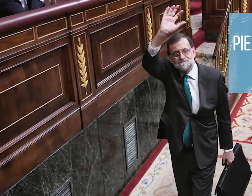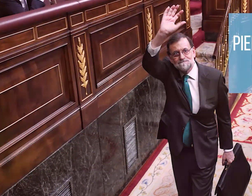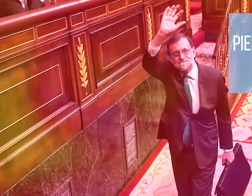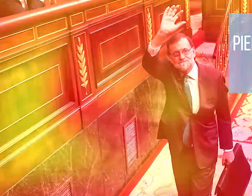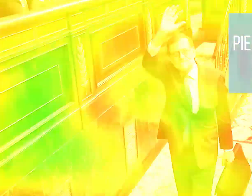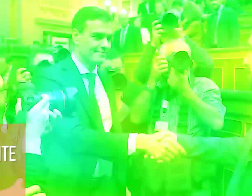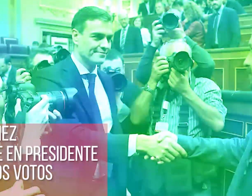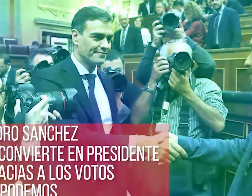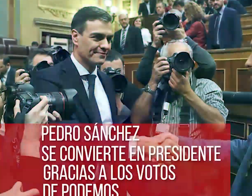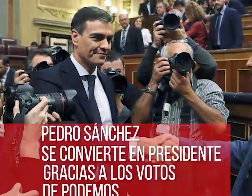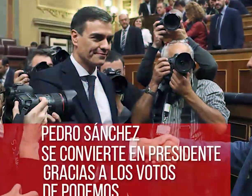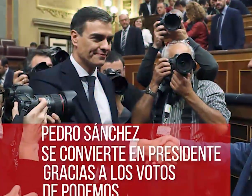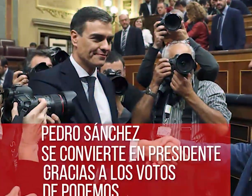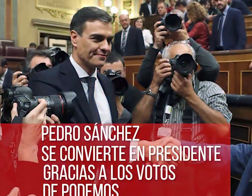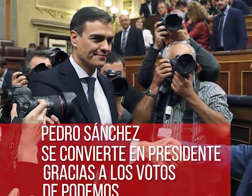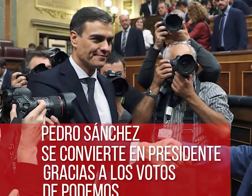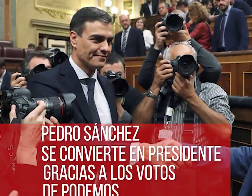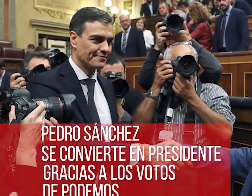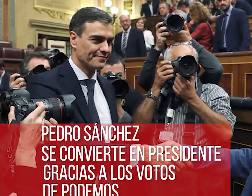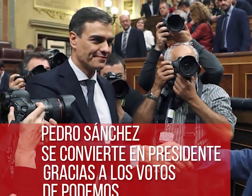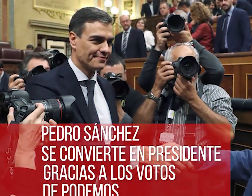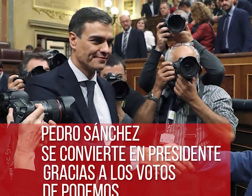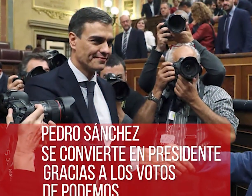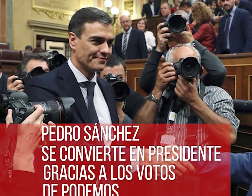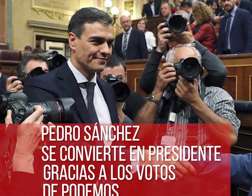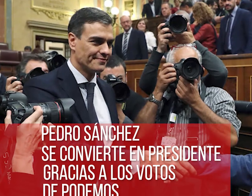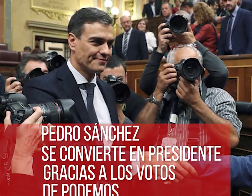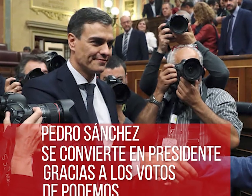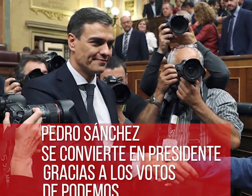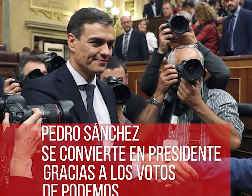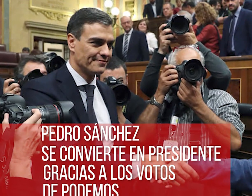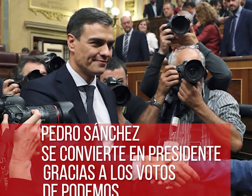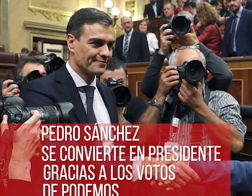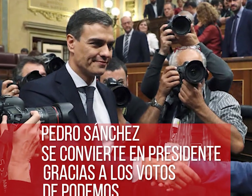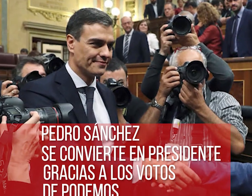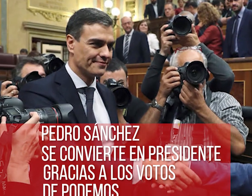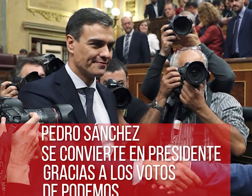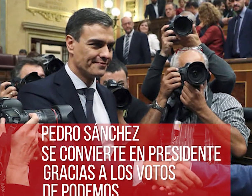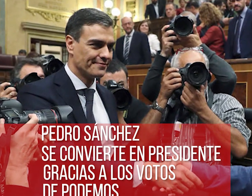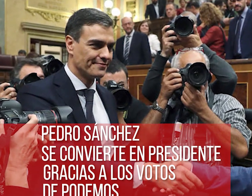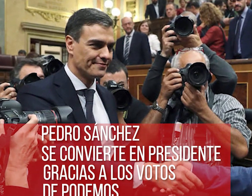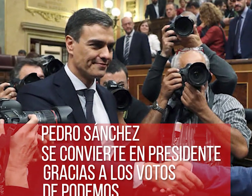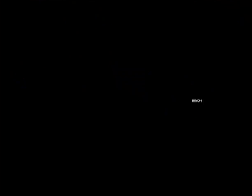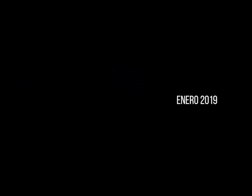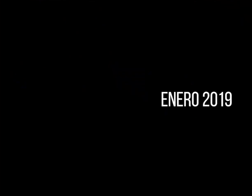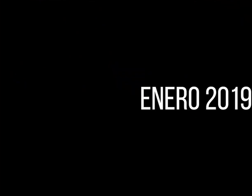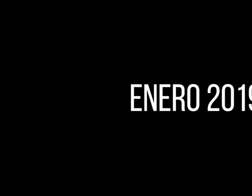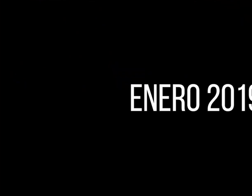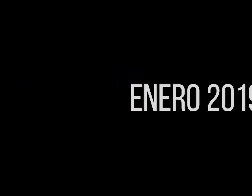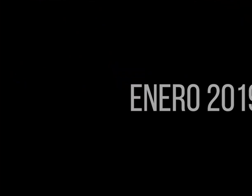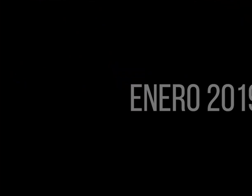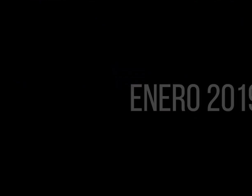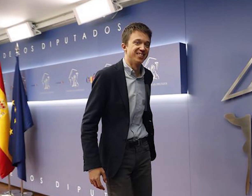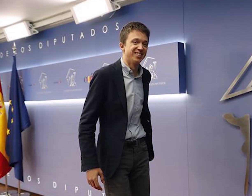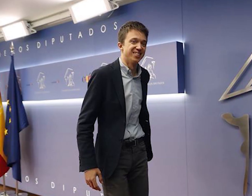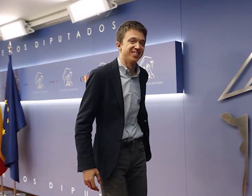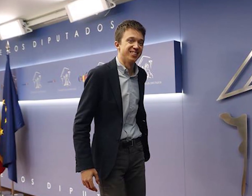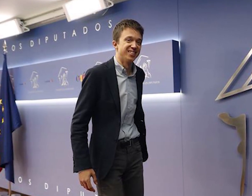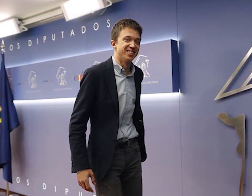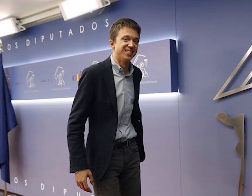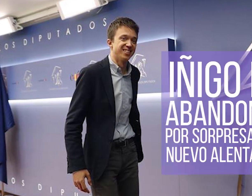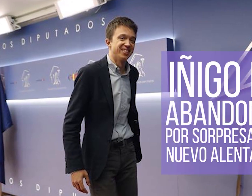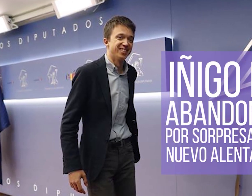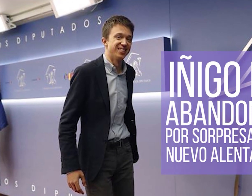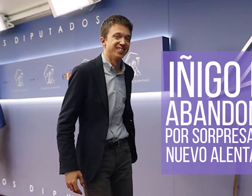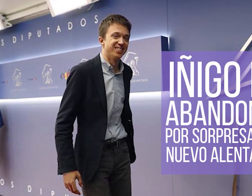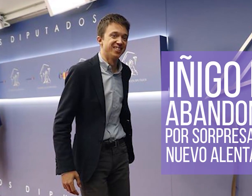lomo fregando escaleras. Por la Kelly, por la camarera y la madre soltera. Por el que muere en aguas del Mediterráneo. Por el jubilado, la